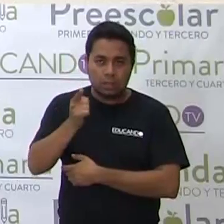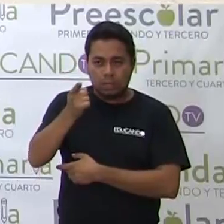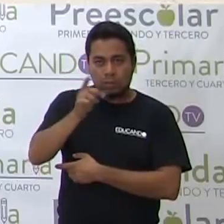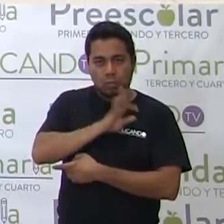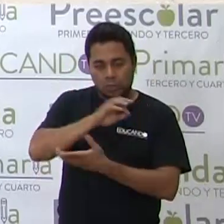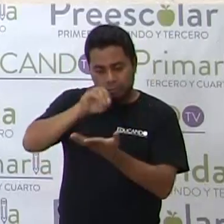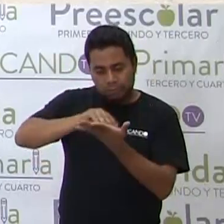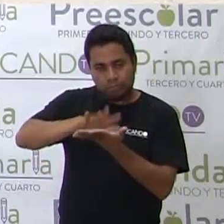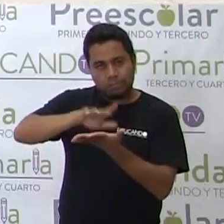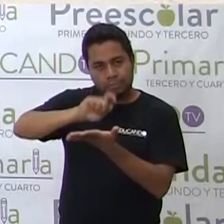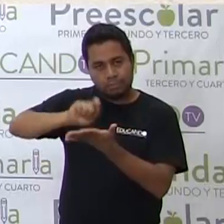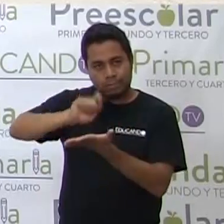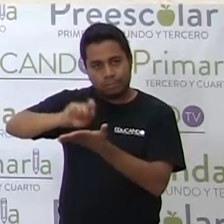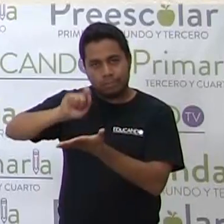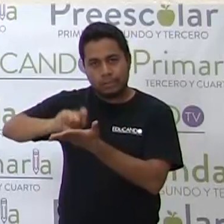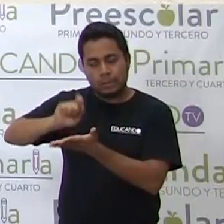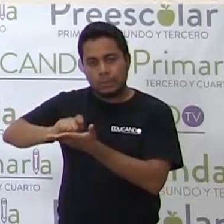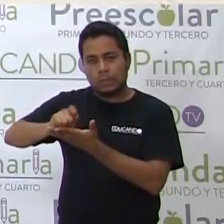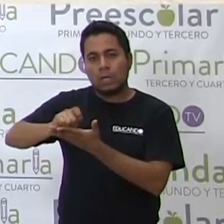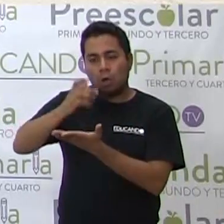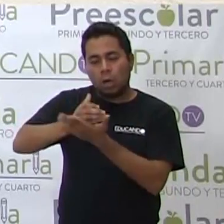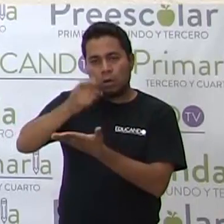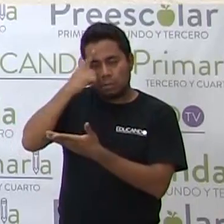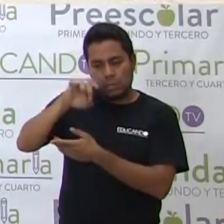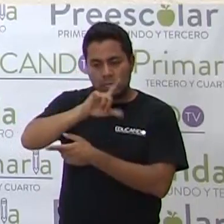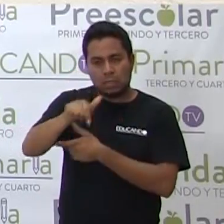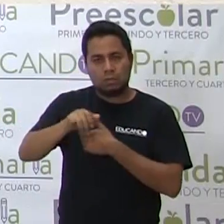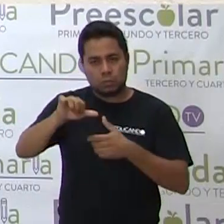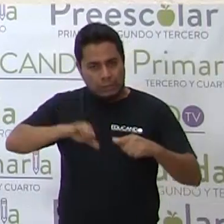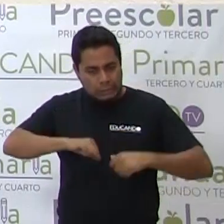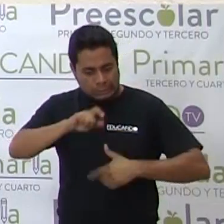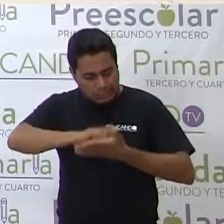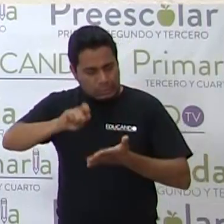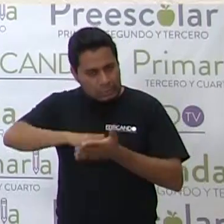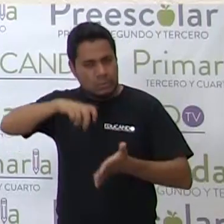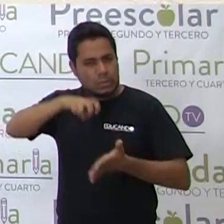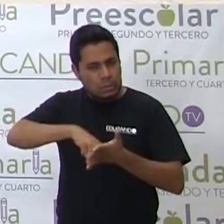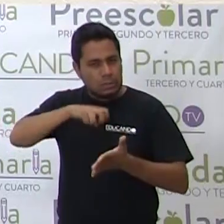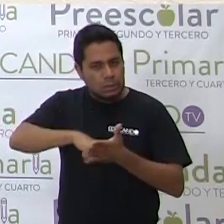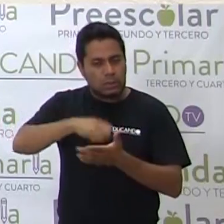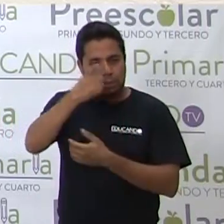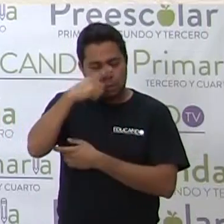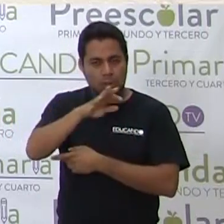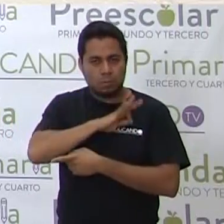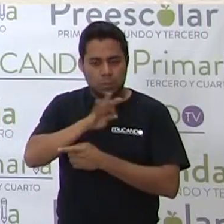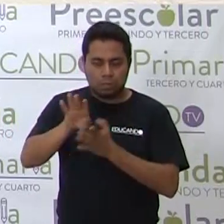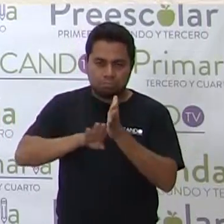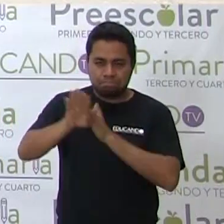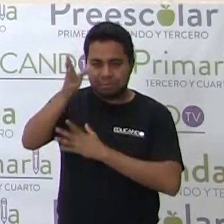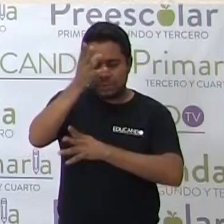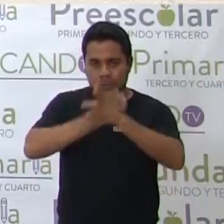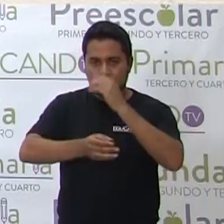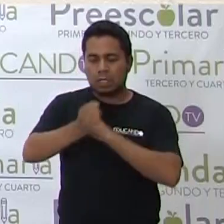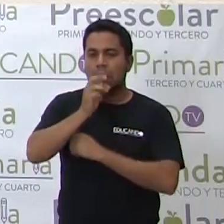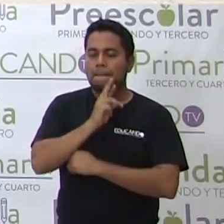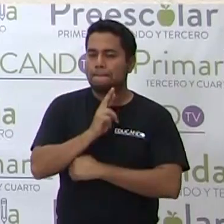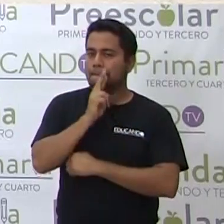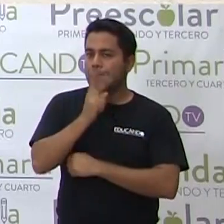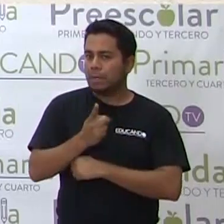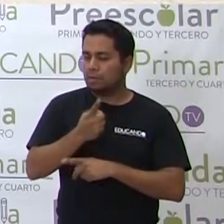tomado nota para que después lo ejerciten y lo practiquen para que ustedes puedan aprender